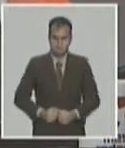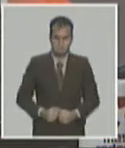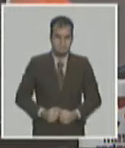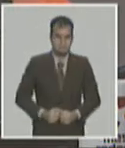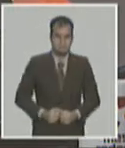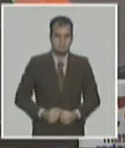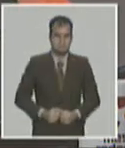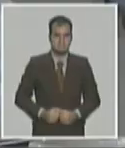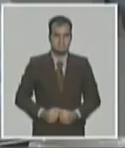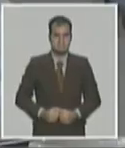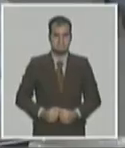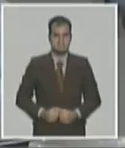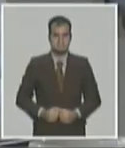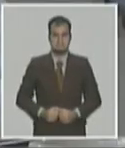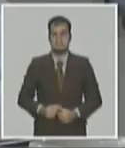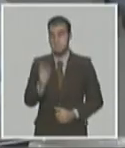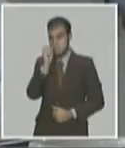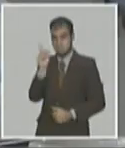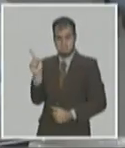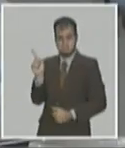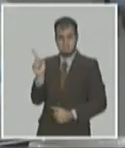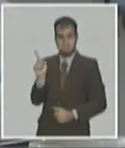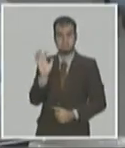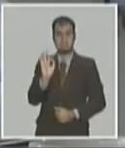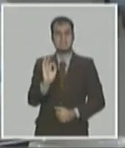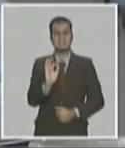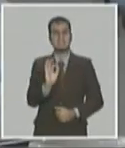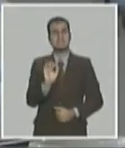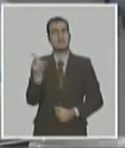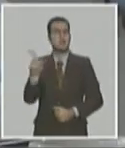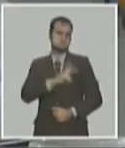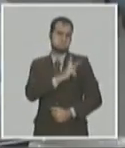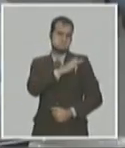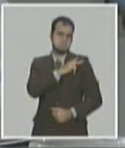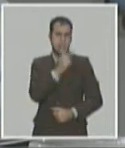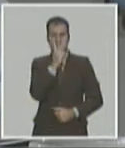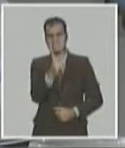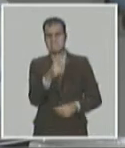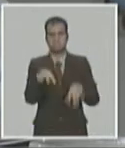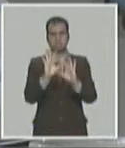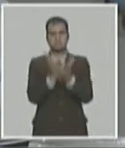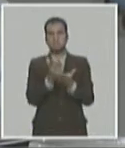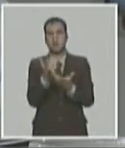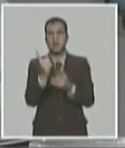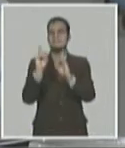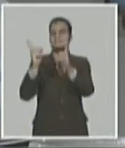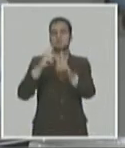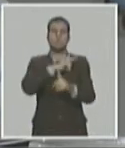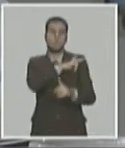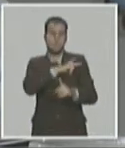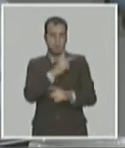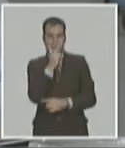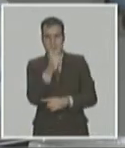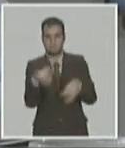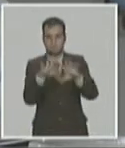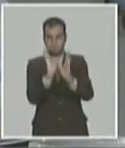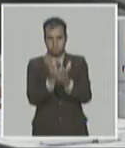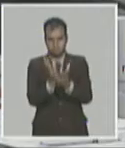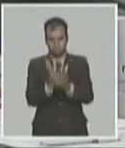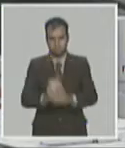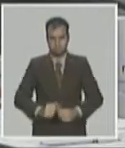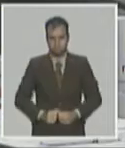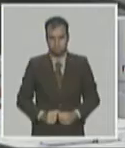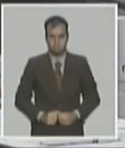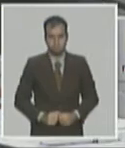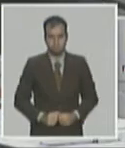El doctor Roberto Morales Ojeda es el secretario de Organización y Política de Cuadros del Comité Central del partido.